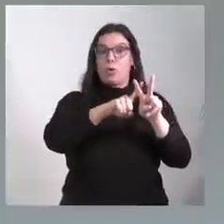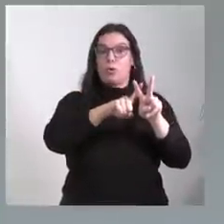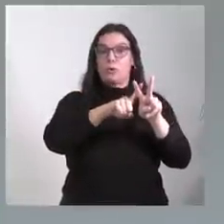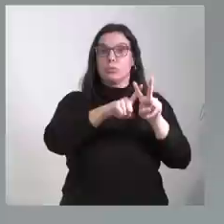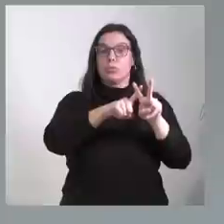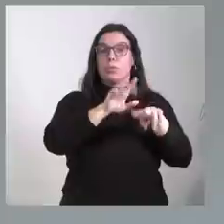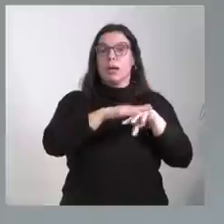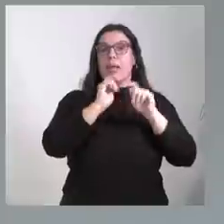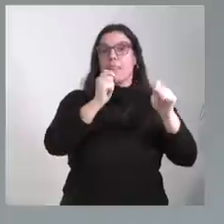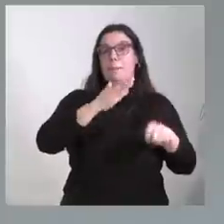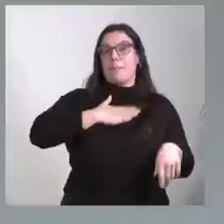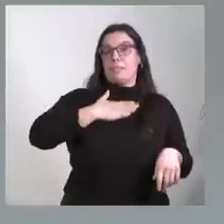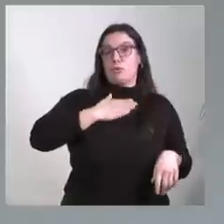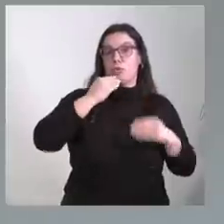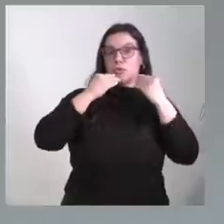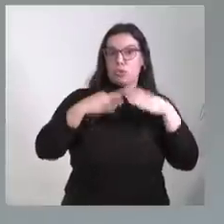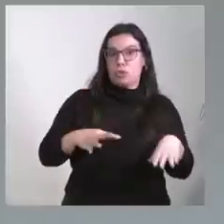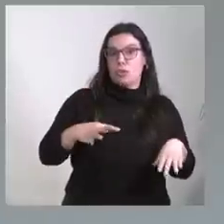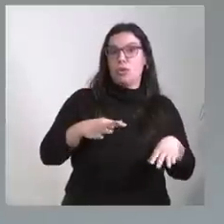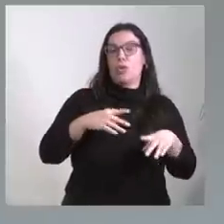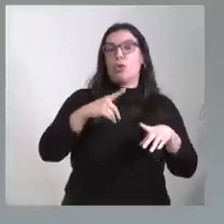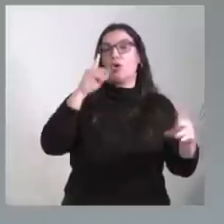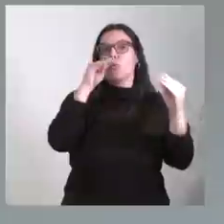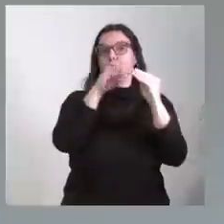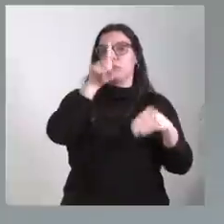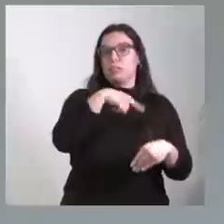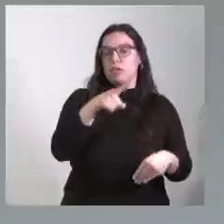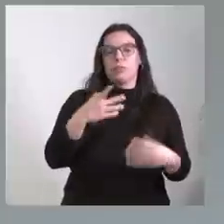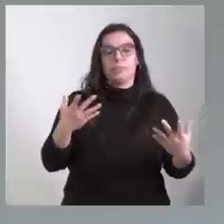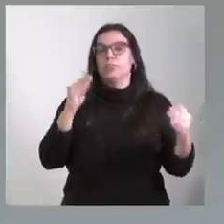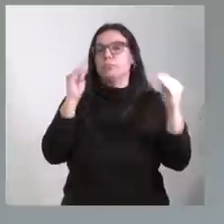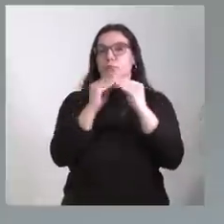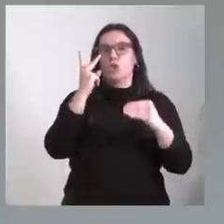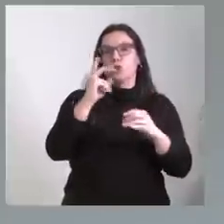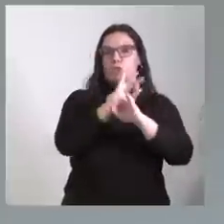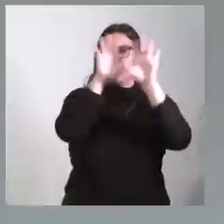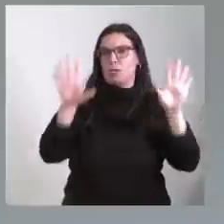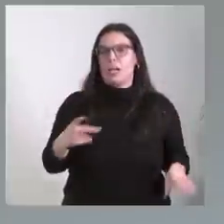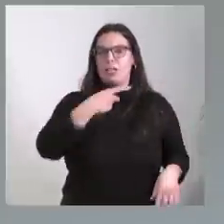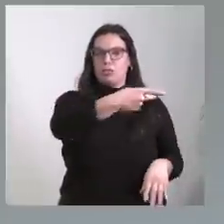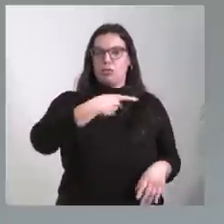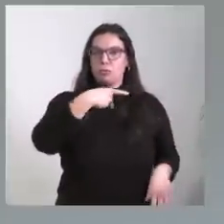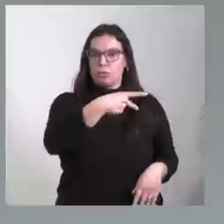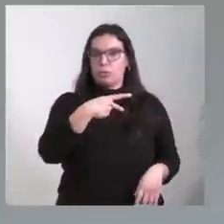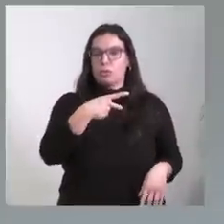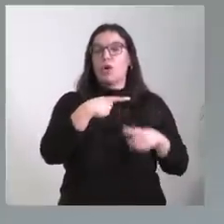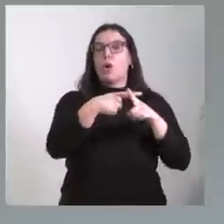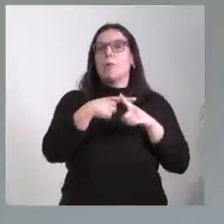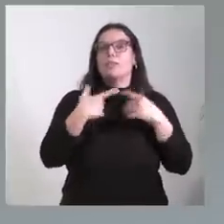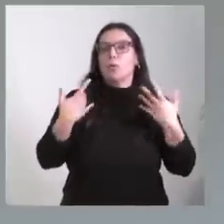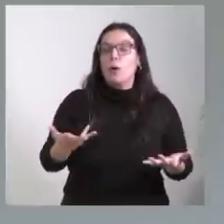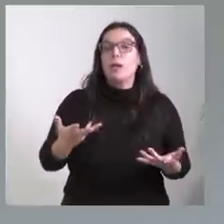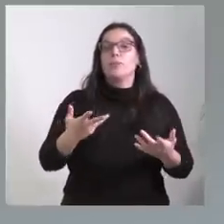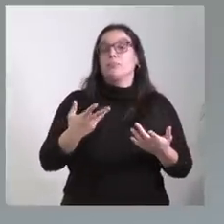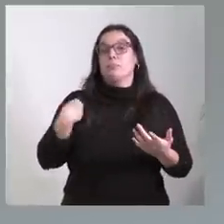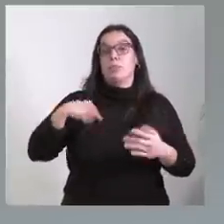de patrimonio histórico que usted plantea lo que compartimos son dos cosas muy claras que yo creo que ha explicado muy bien el vicepresidente compartimos que en función de la